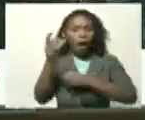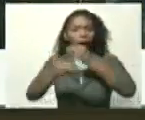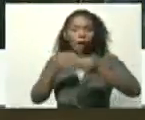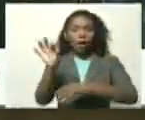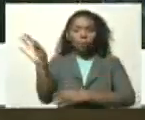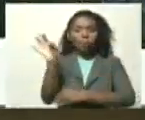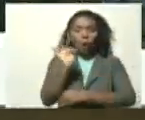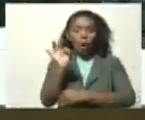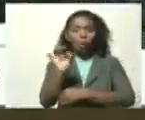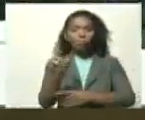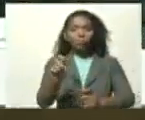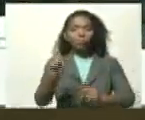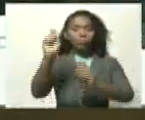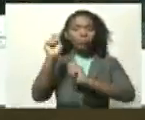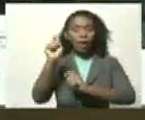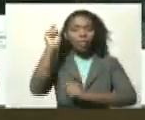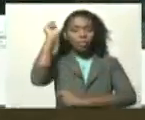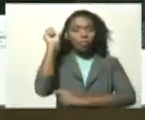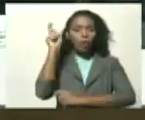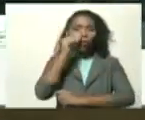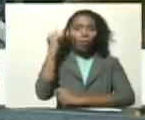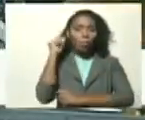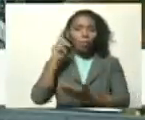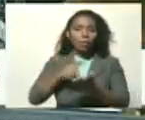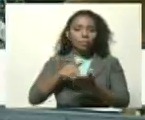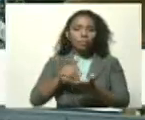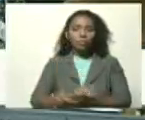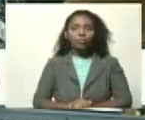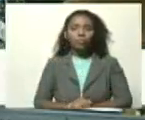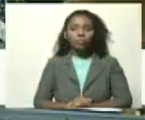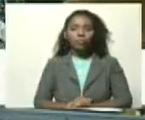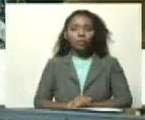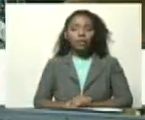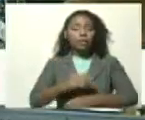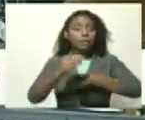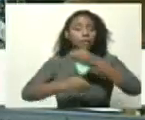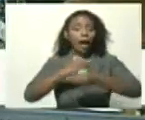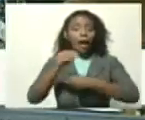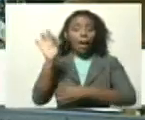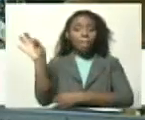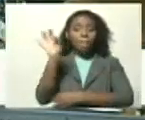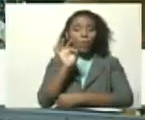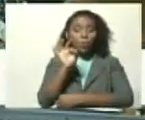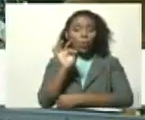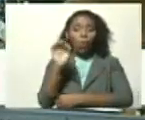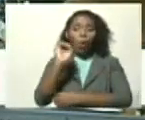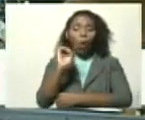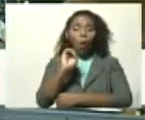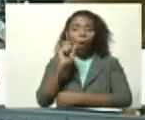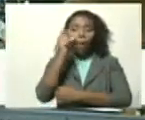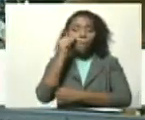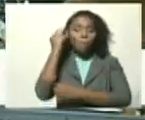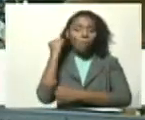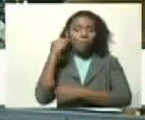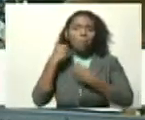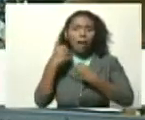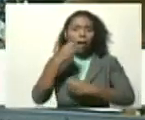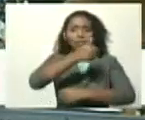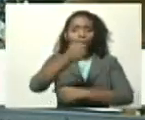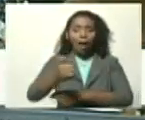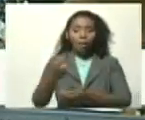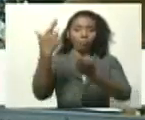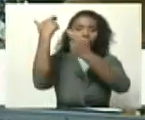elegida por los diputados y diputadas presentes. Resultará elegido o elegida para cada